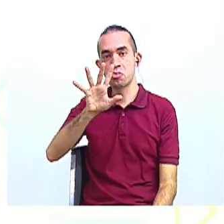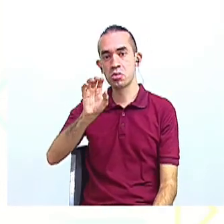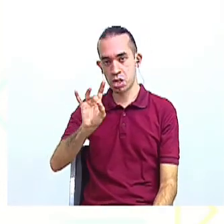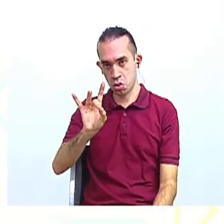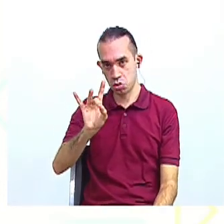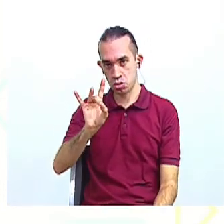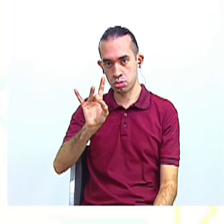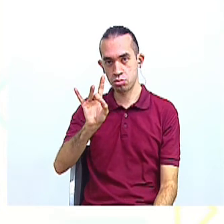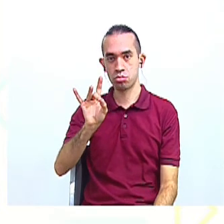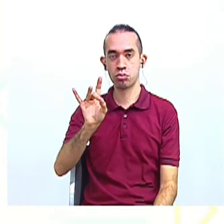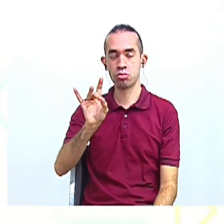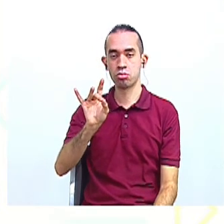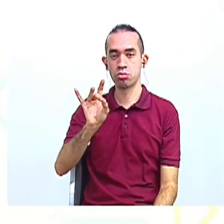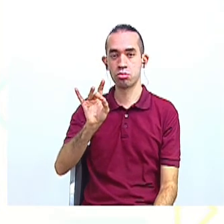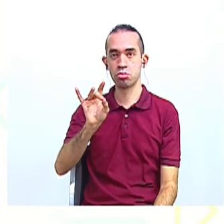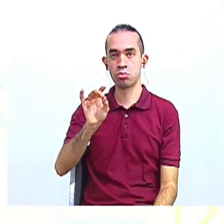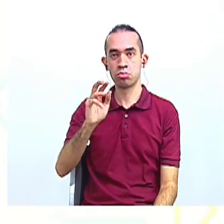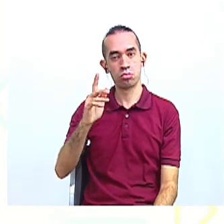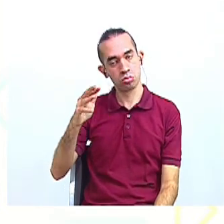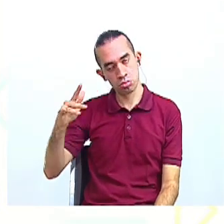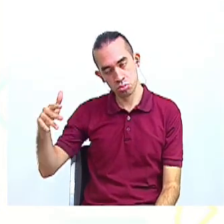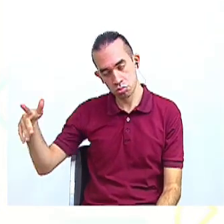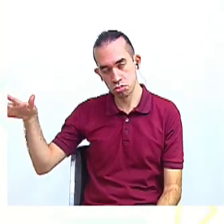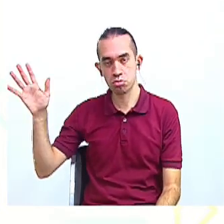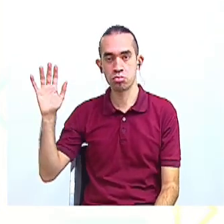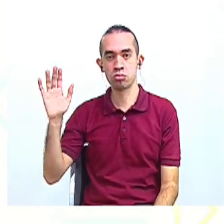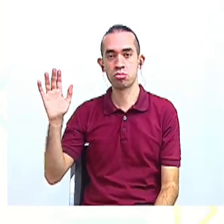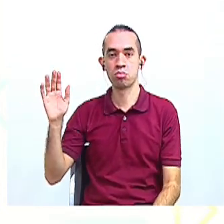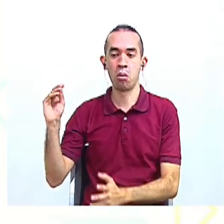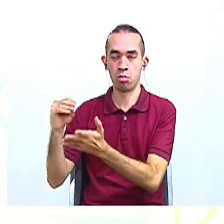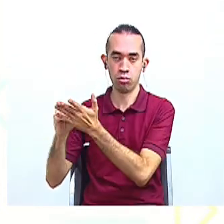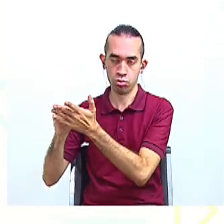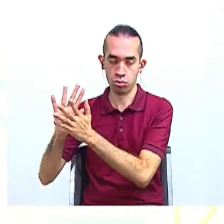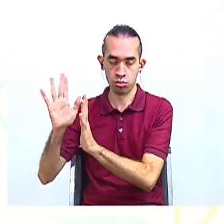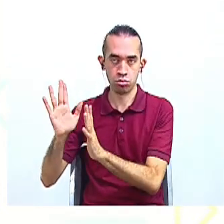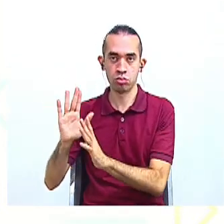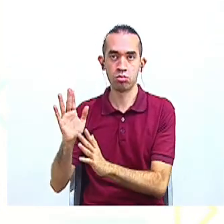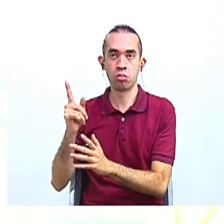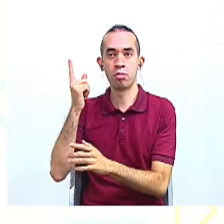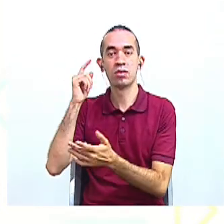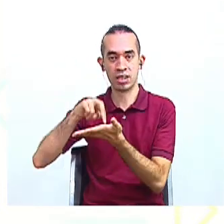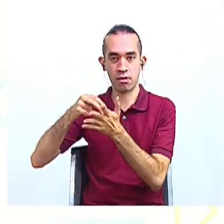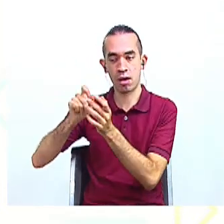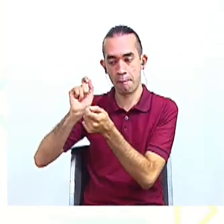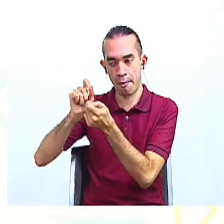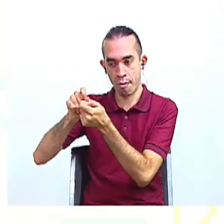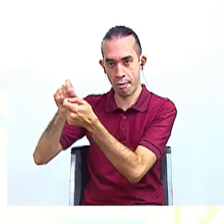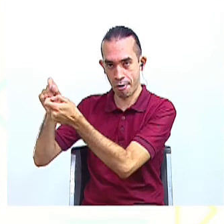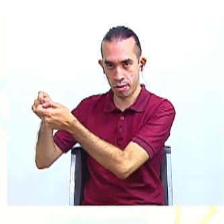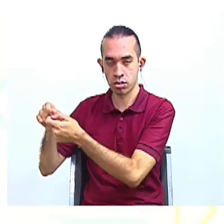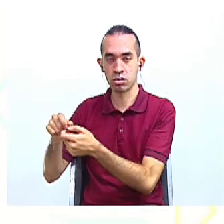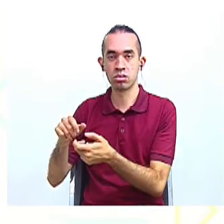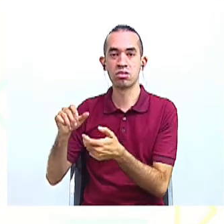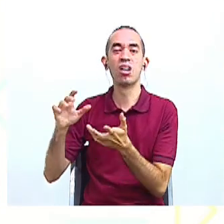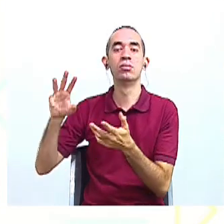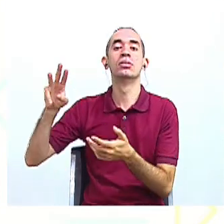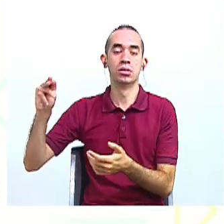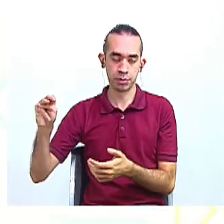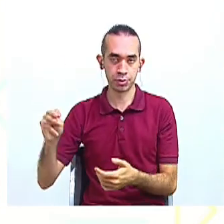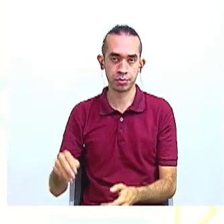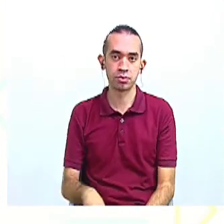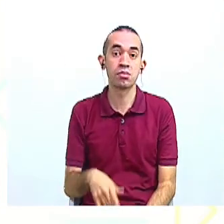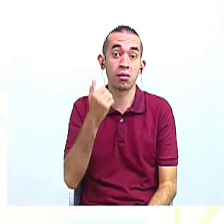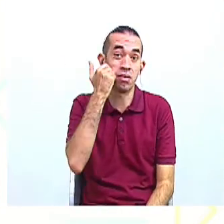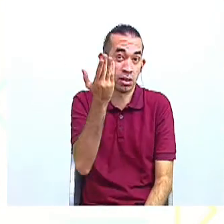20,7058 y más decimales que no los anotamos, por eso ponemos los puntos suspensivos centímetros. ¿Ven